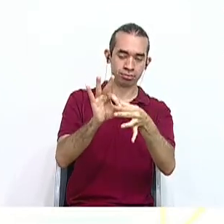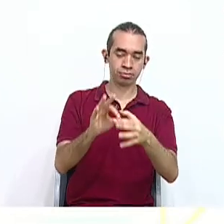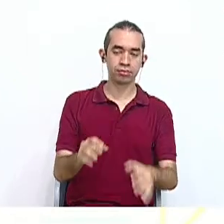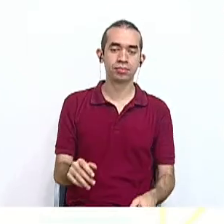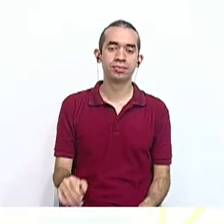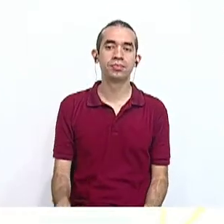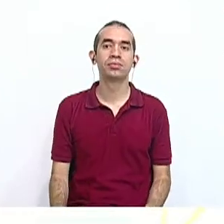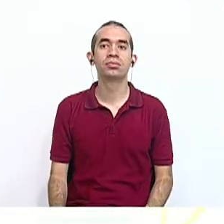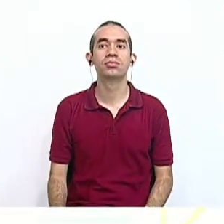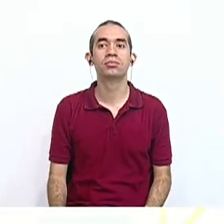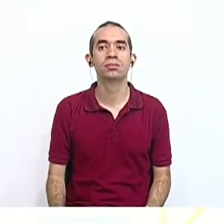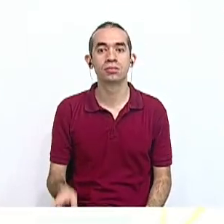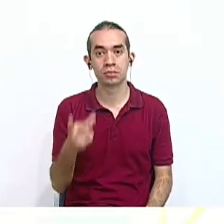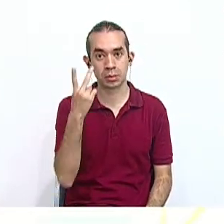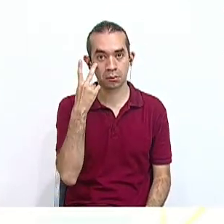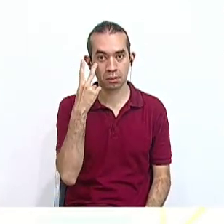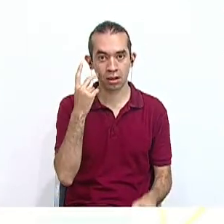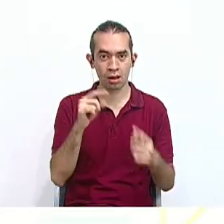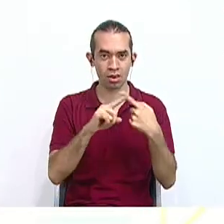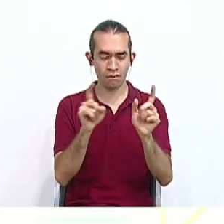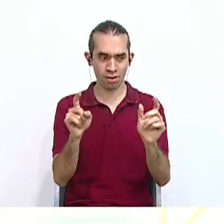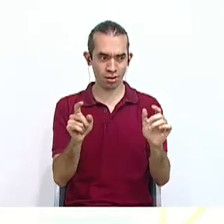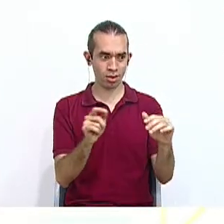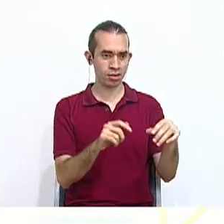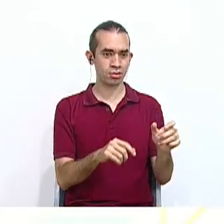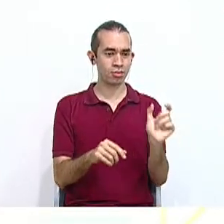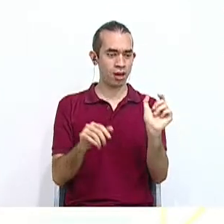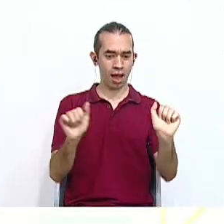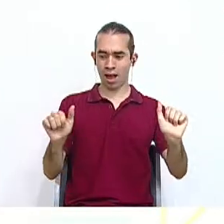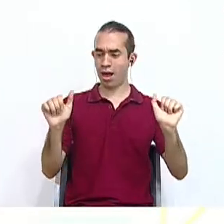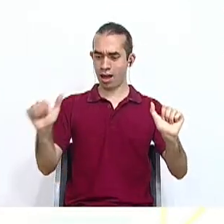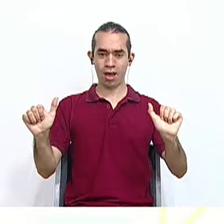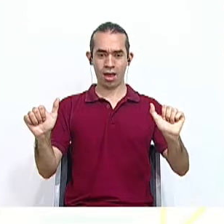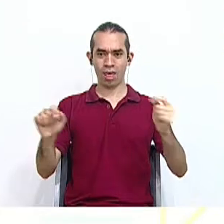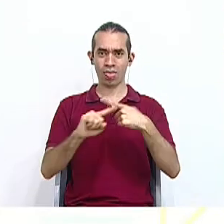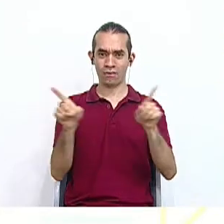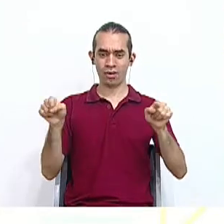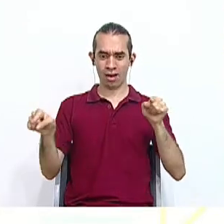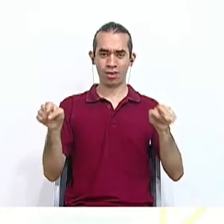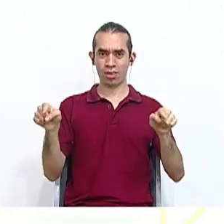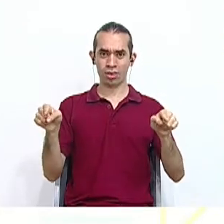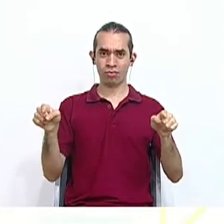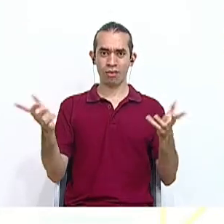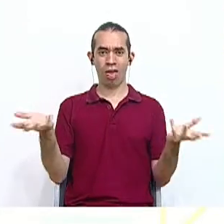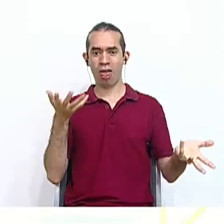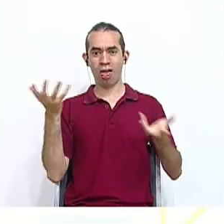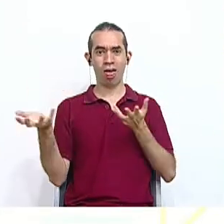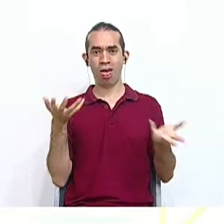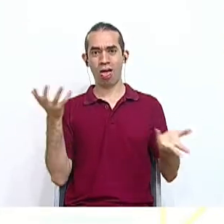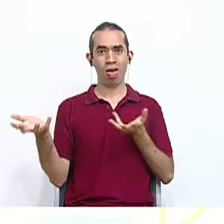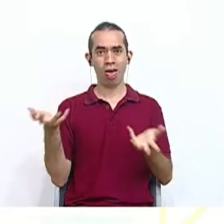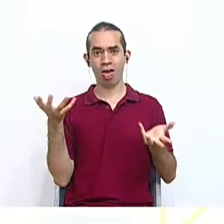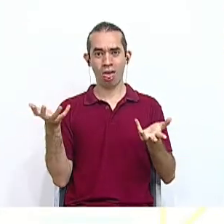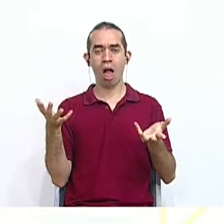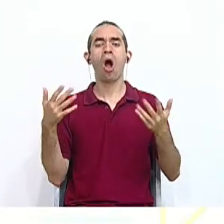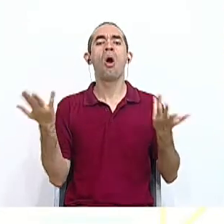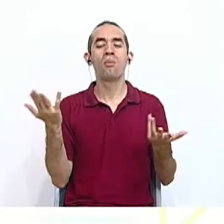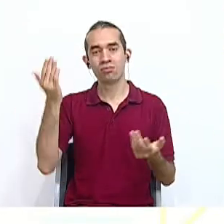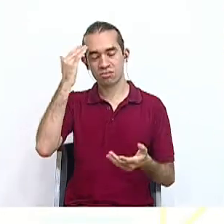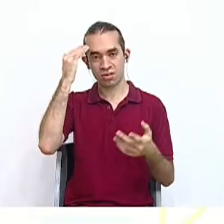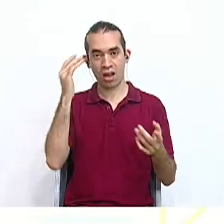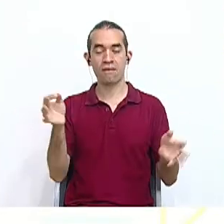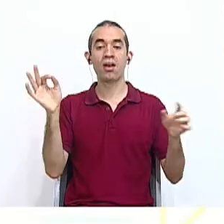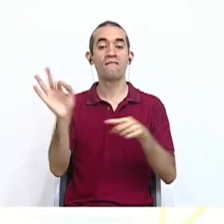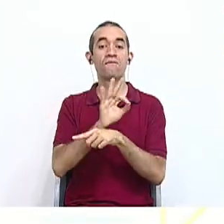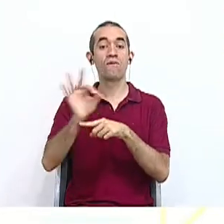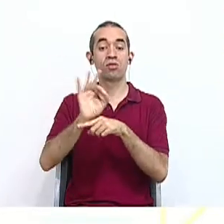bases son distintas, son diferentes. Entonces, aplicamos logaritmos, porque la función inversa de la función exponencial es